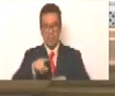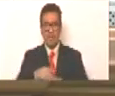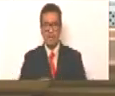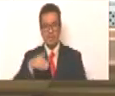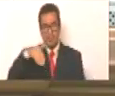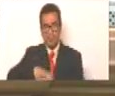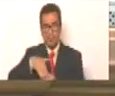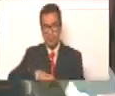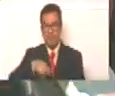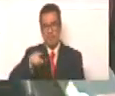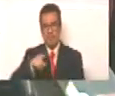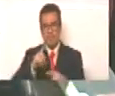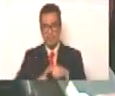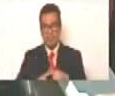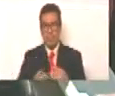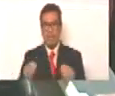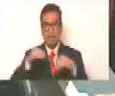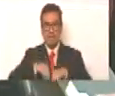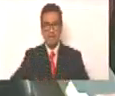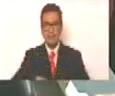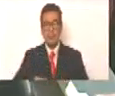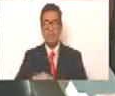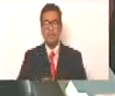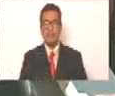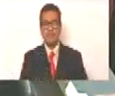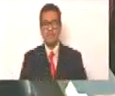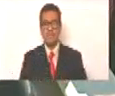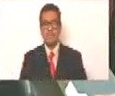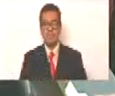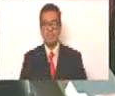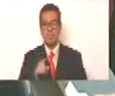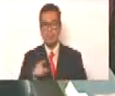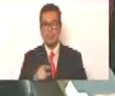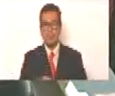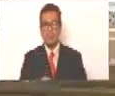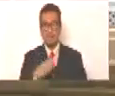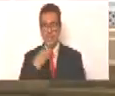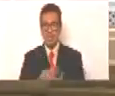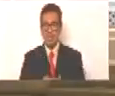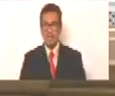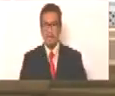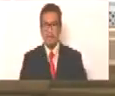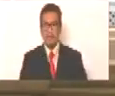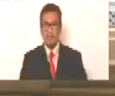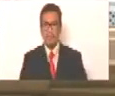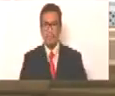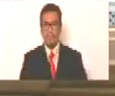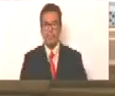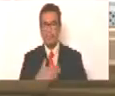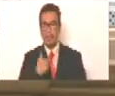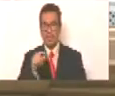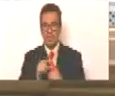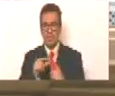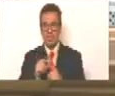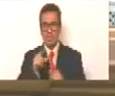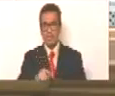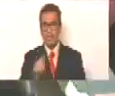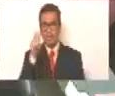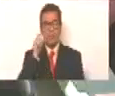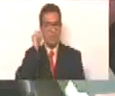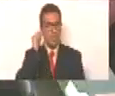positivo el acuerdo en relación a la. Muchas gracias, diputada. Muchísimas gracias. Muchas gracias, diputada. Tiene la palabra la diputada Asia